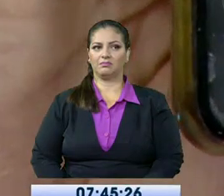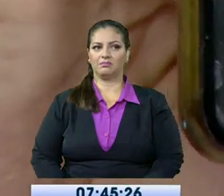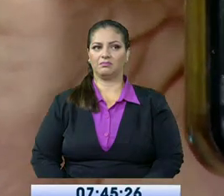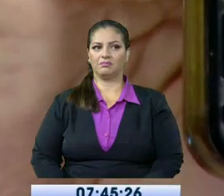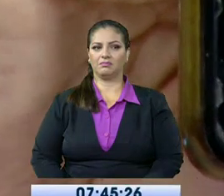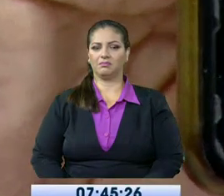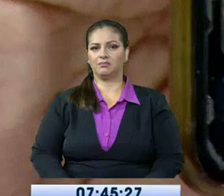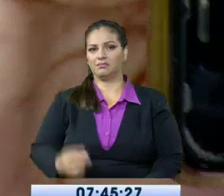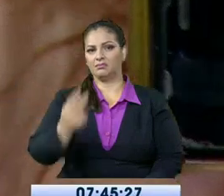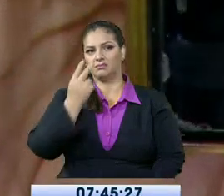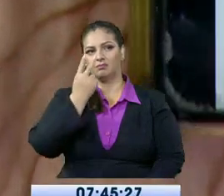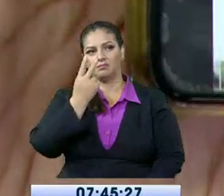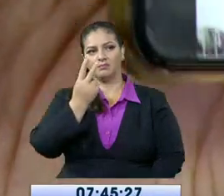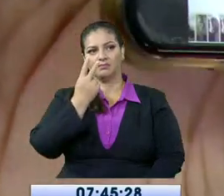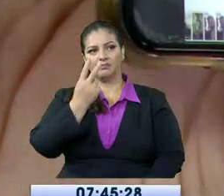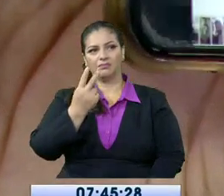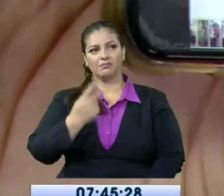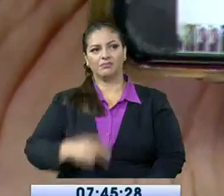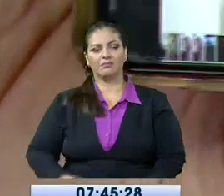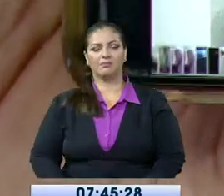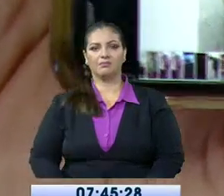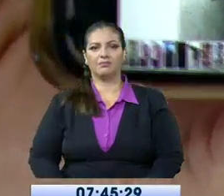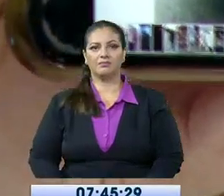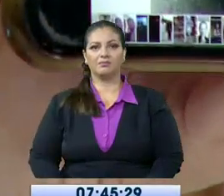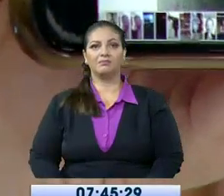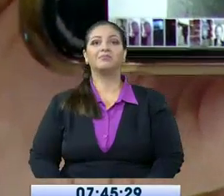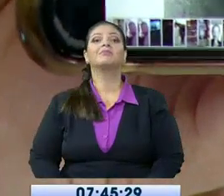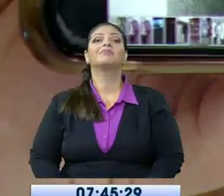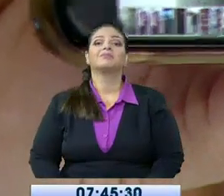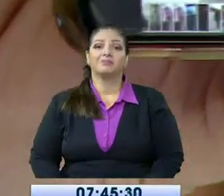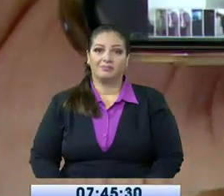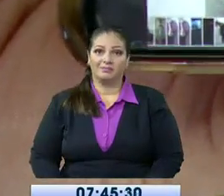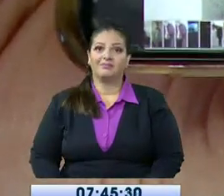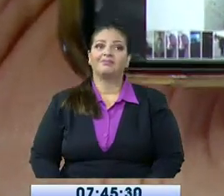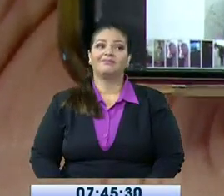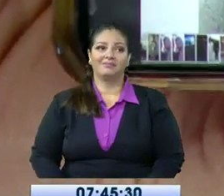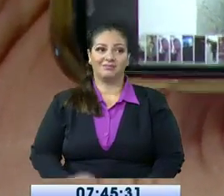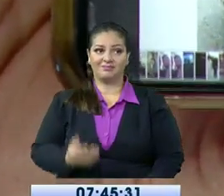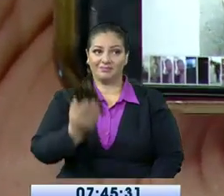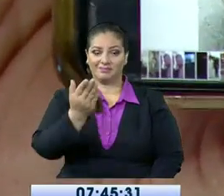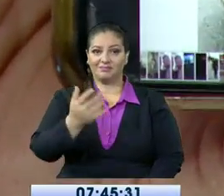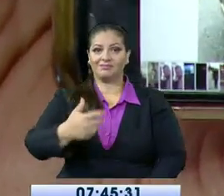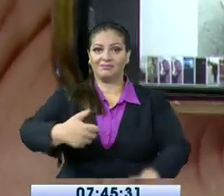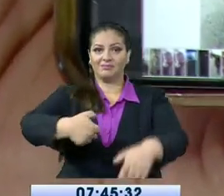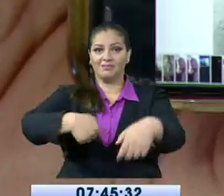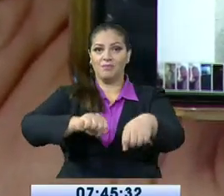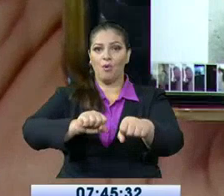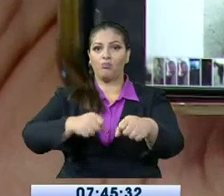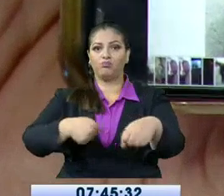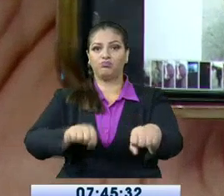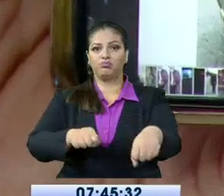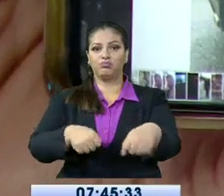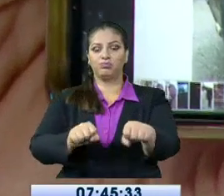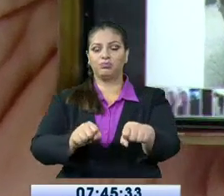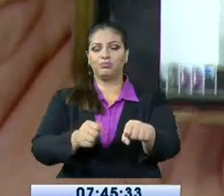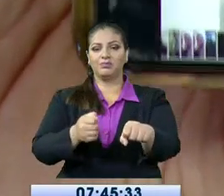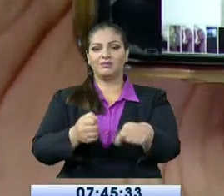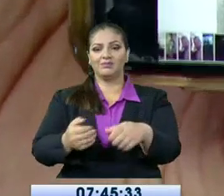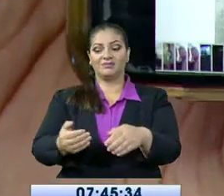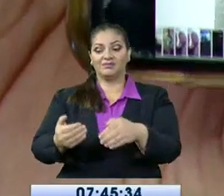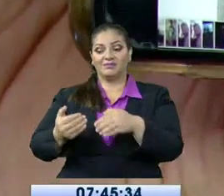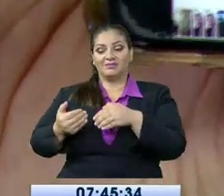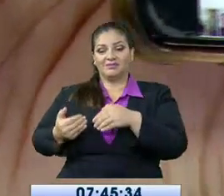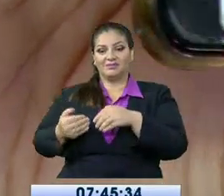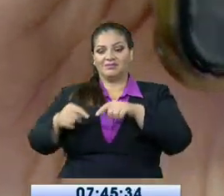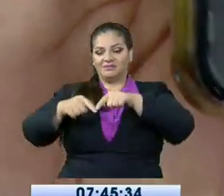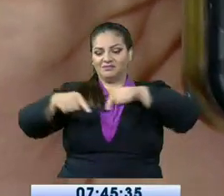Sí. Espérese. Vea. Ahí está. Ahí está, vea. Foto con tráiler incluido, vea. Qué horror. Moto con tráiler incluido. Eso